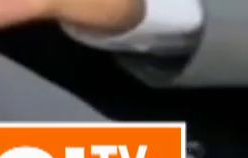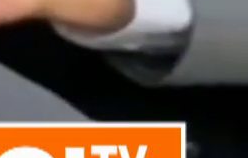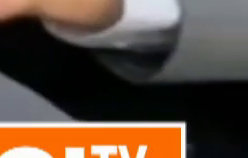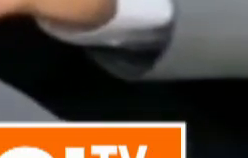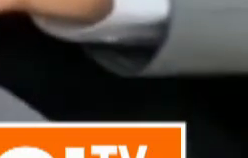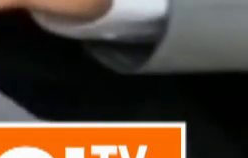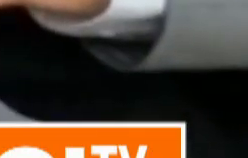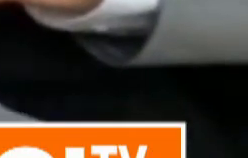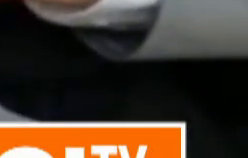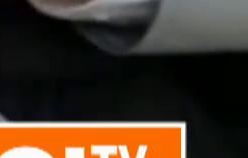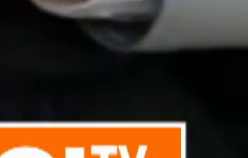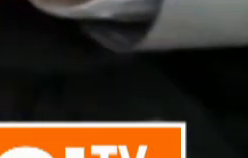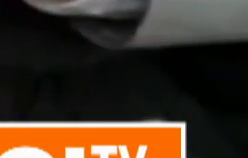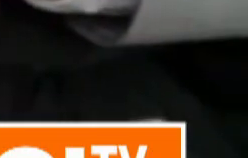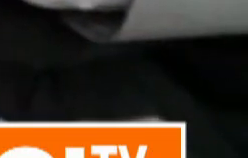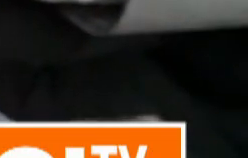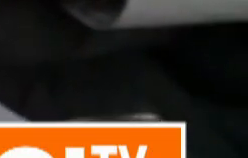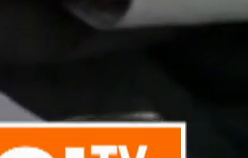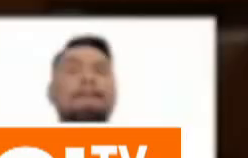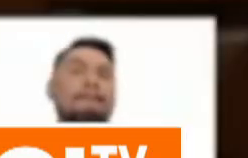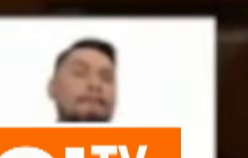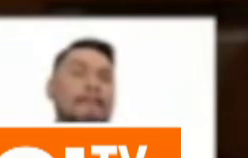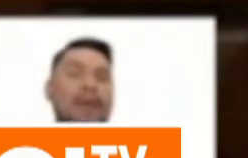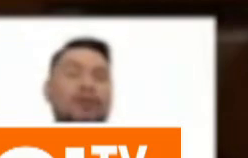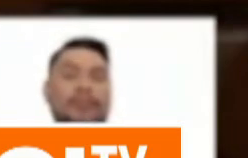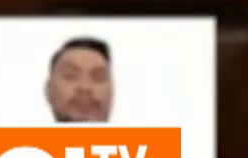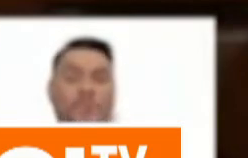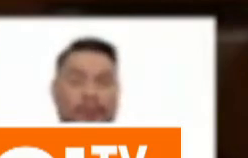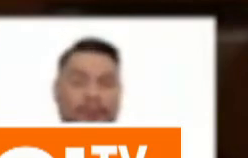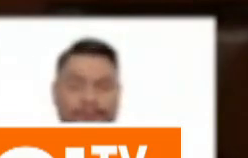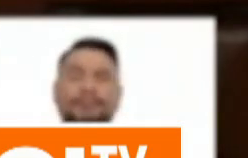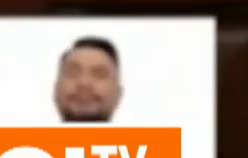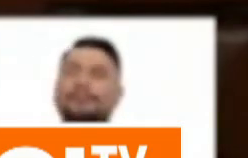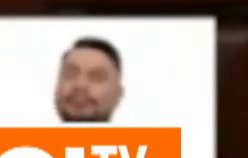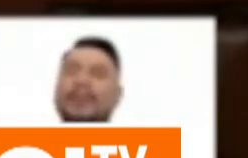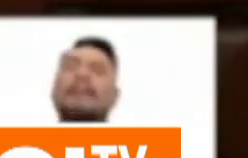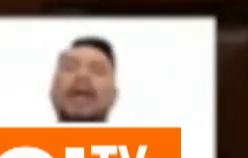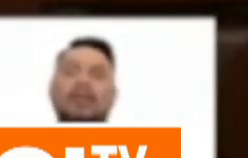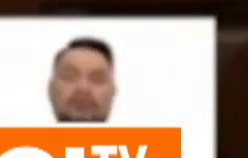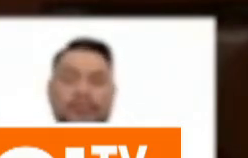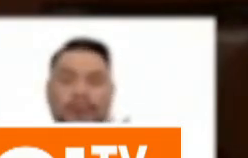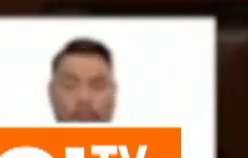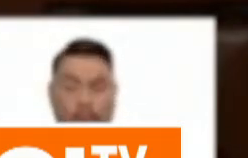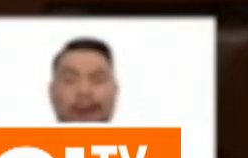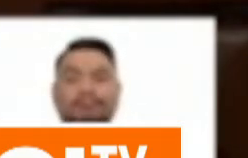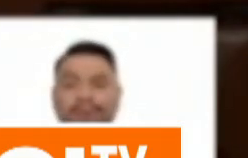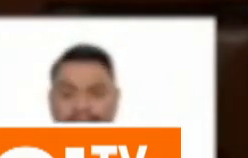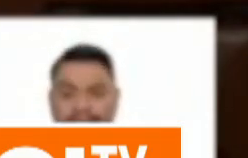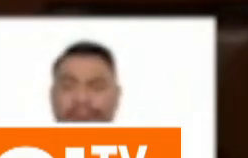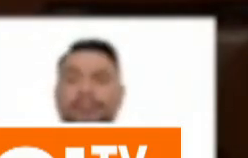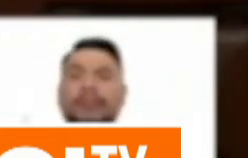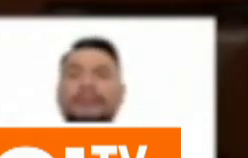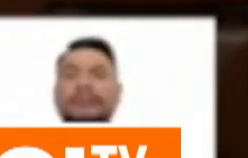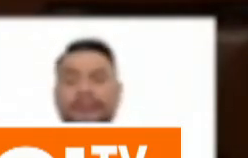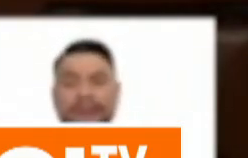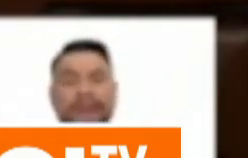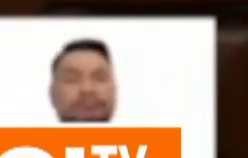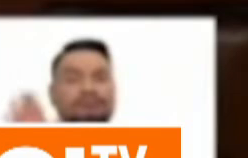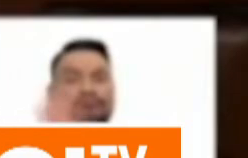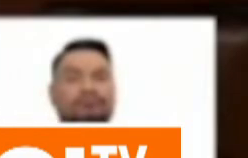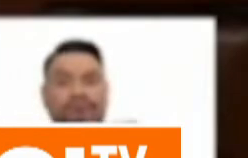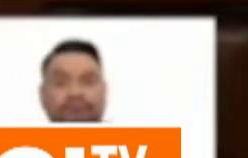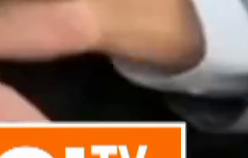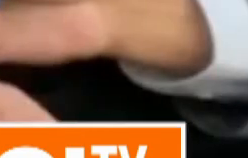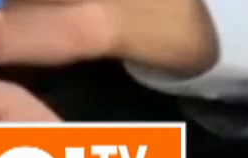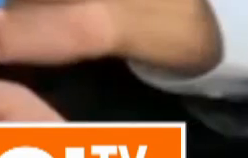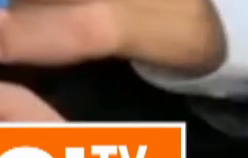García los discursos tenían pues 29 30 páginas est ha tenido 79 páginas creo que perdió la oportunidad de